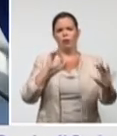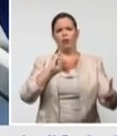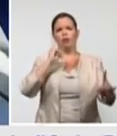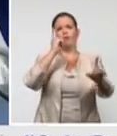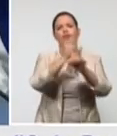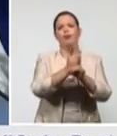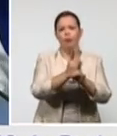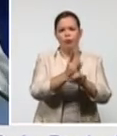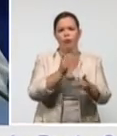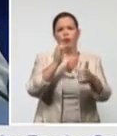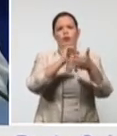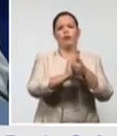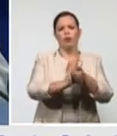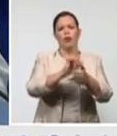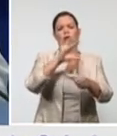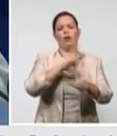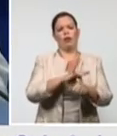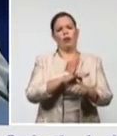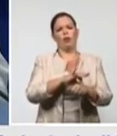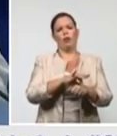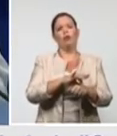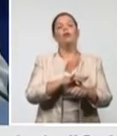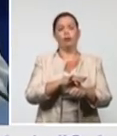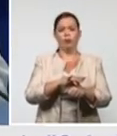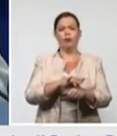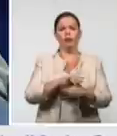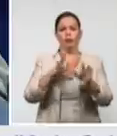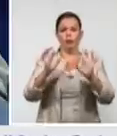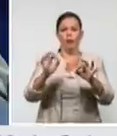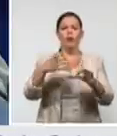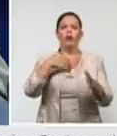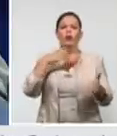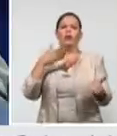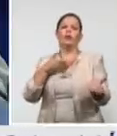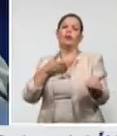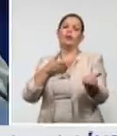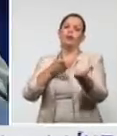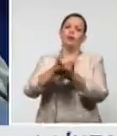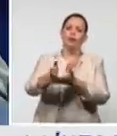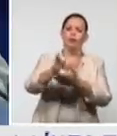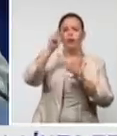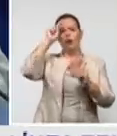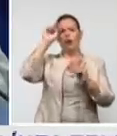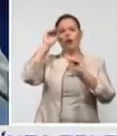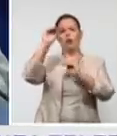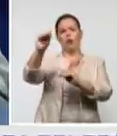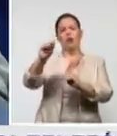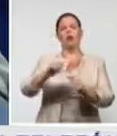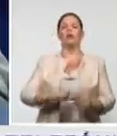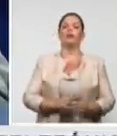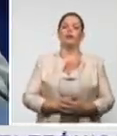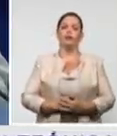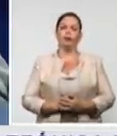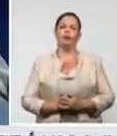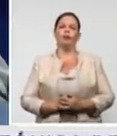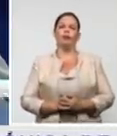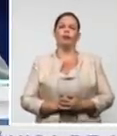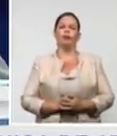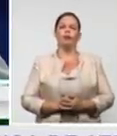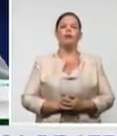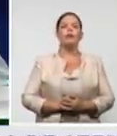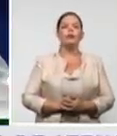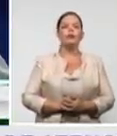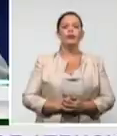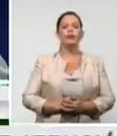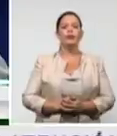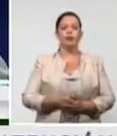se encuentran incluso ingresados haber tenido contacto con un caso confirmado. 9